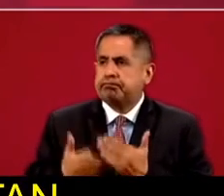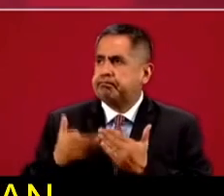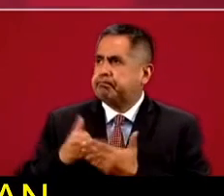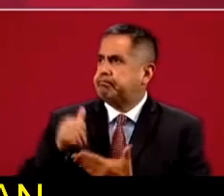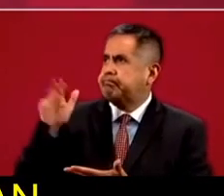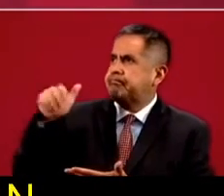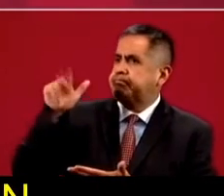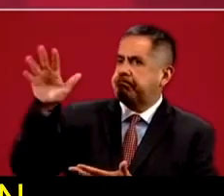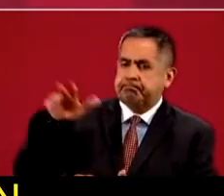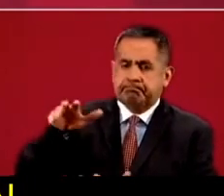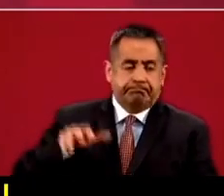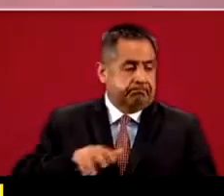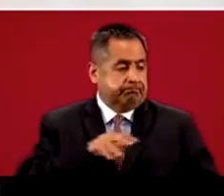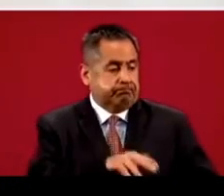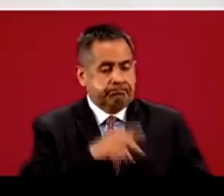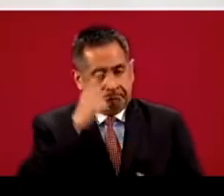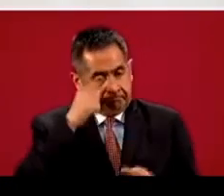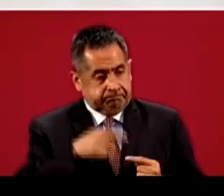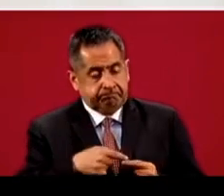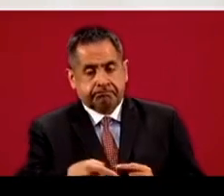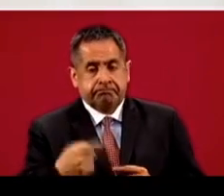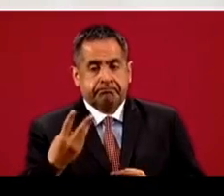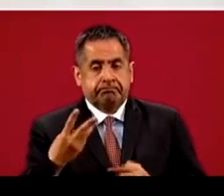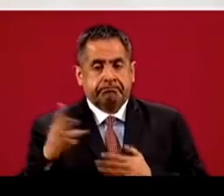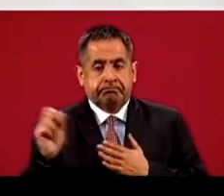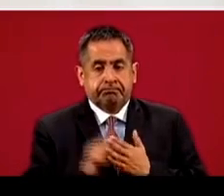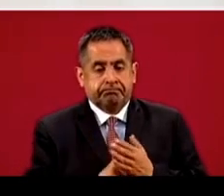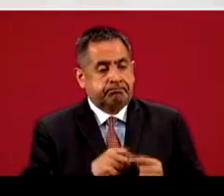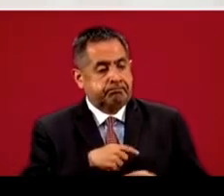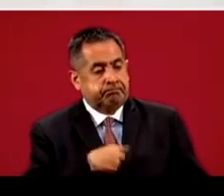los 3 meses, para el último